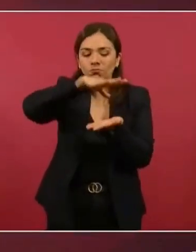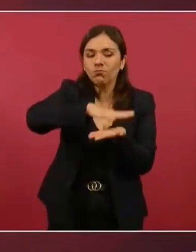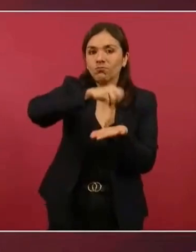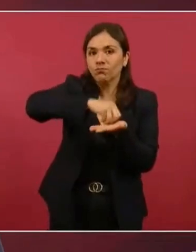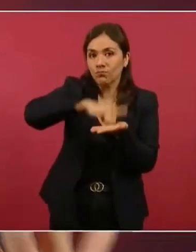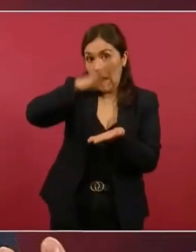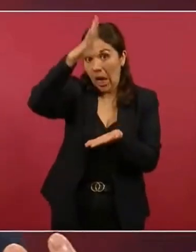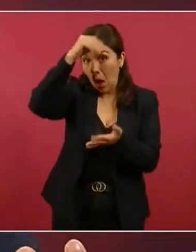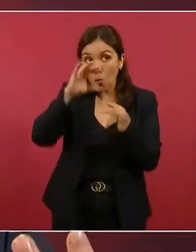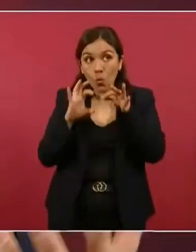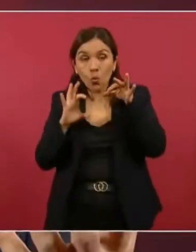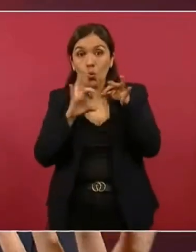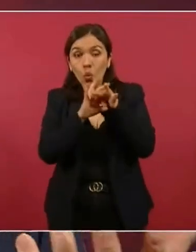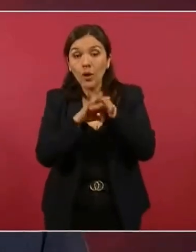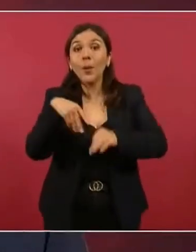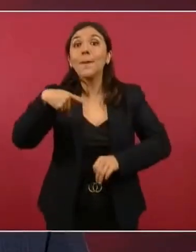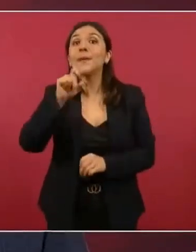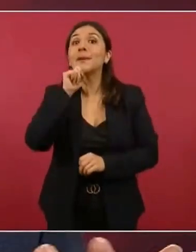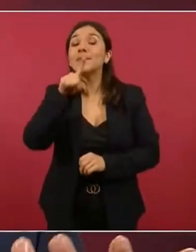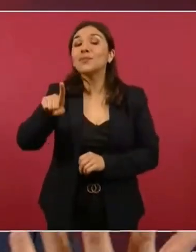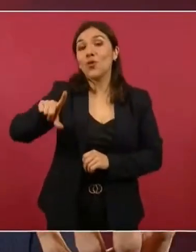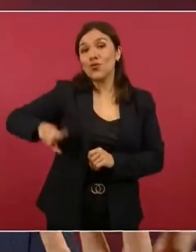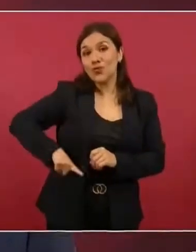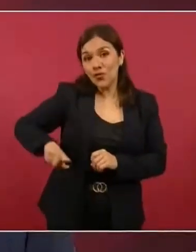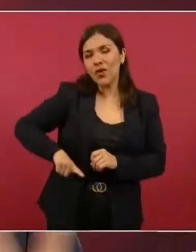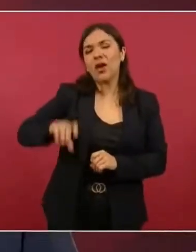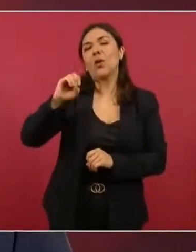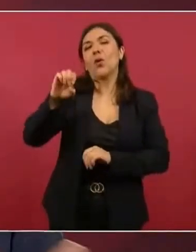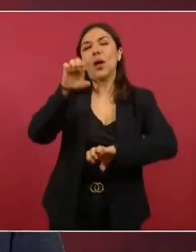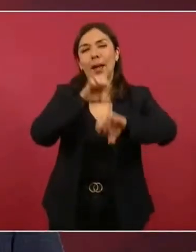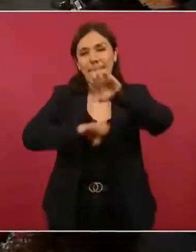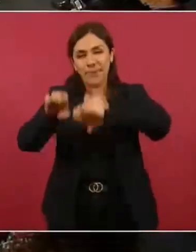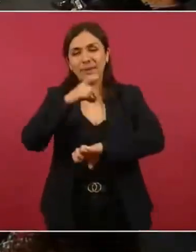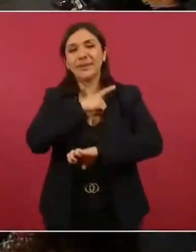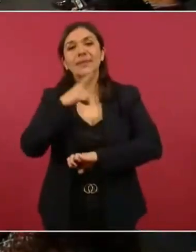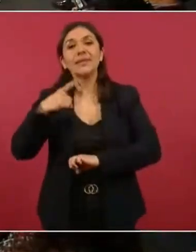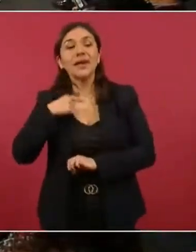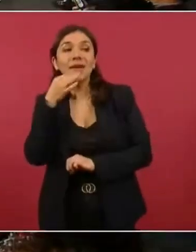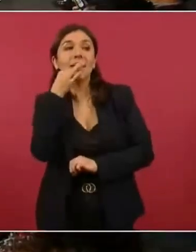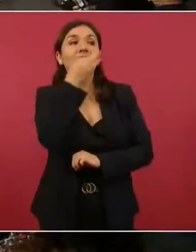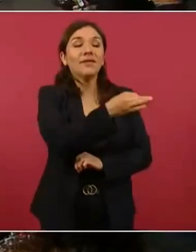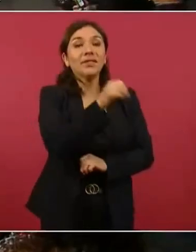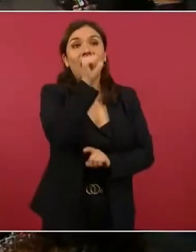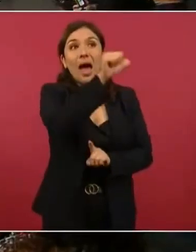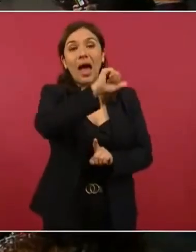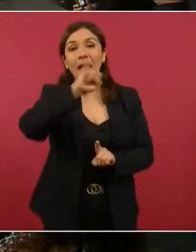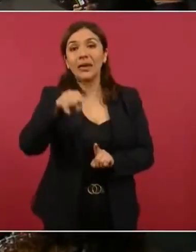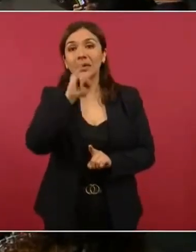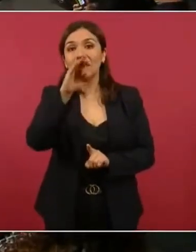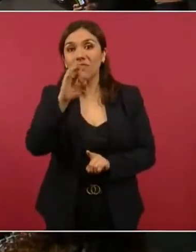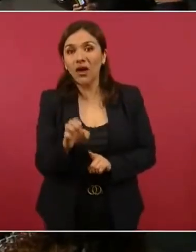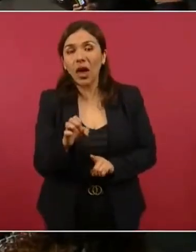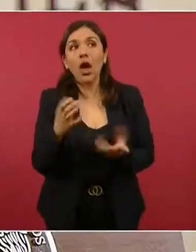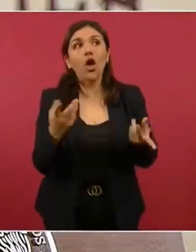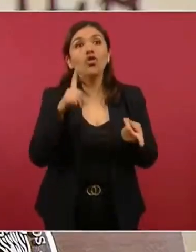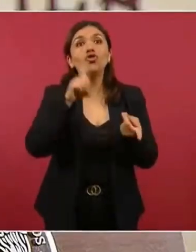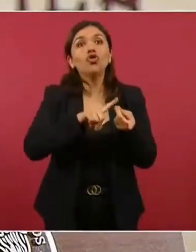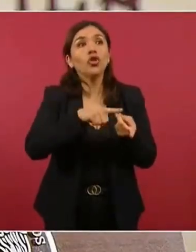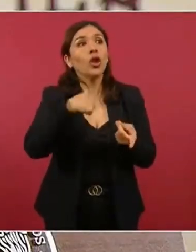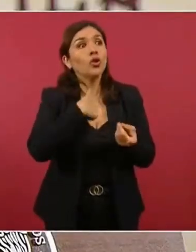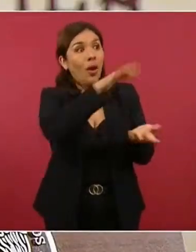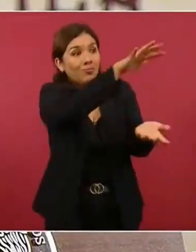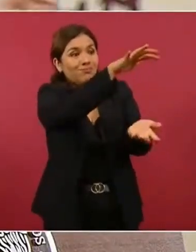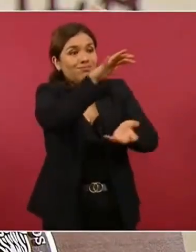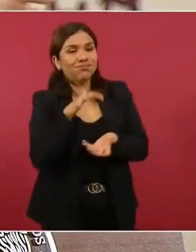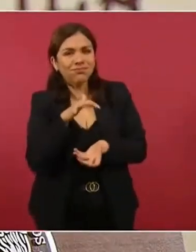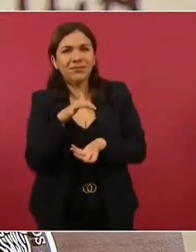pero también el gobierno o las empresas le deben informar al gobierno y a la JIFE en el punto donde lo reciben.